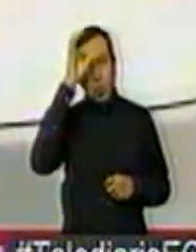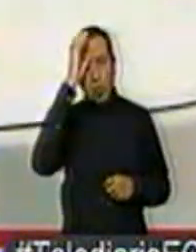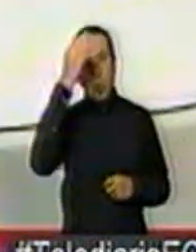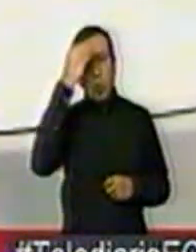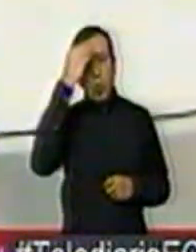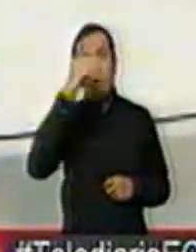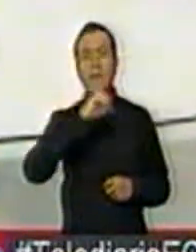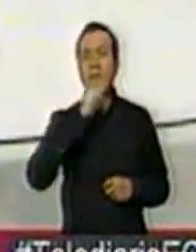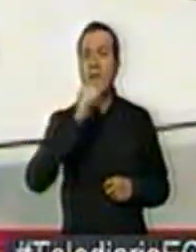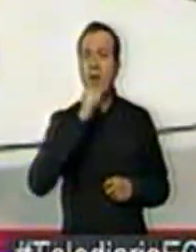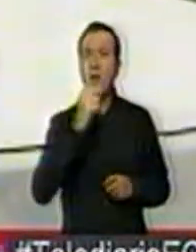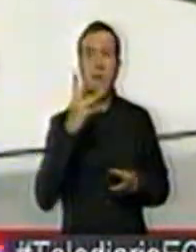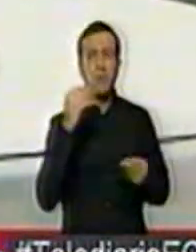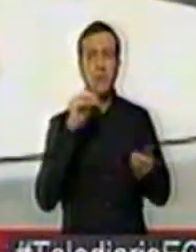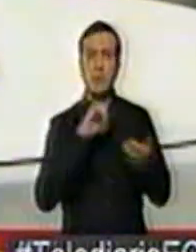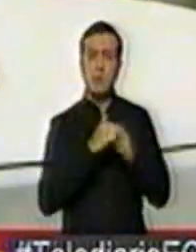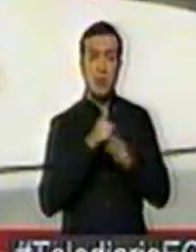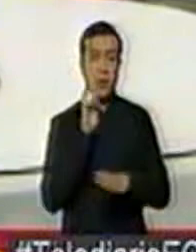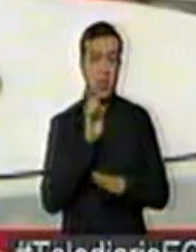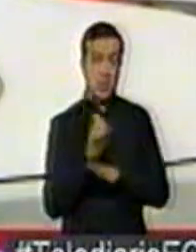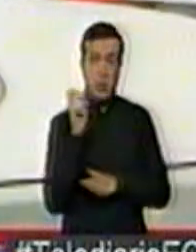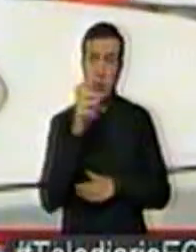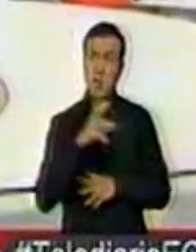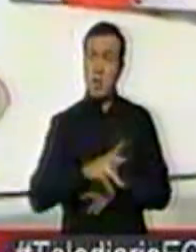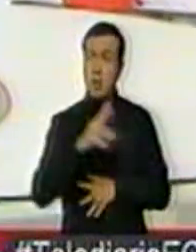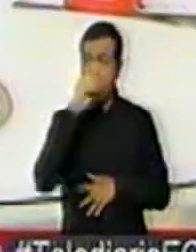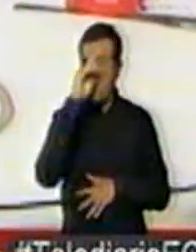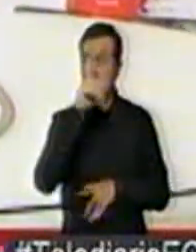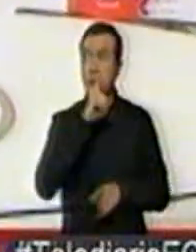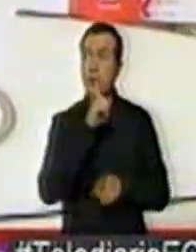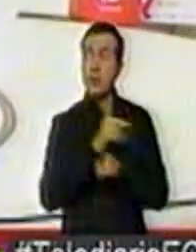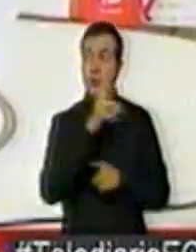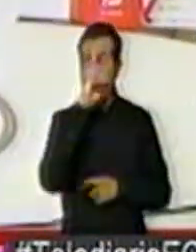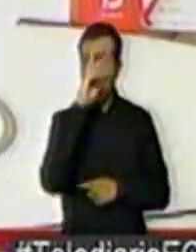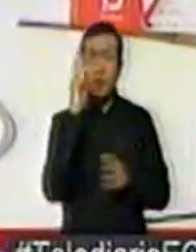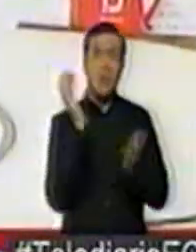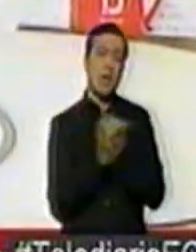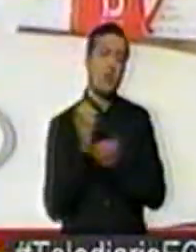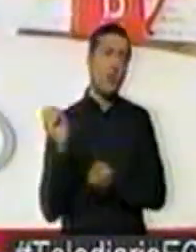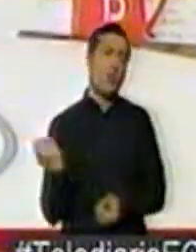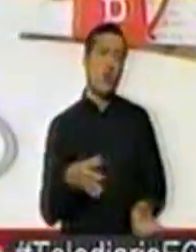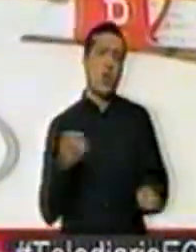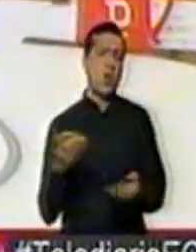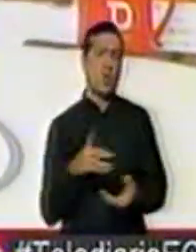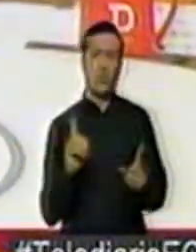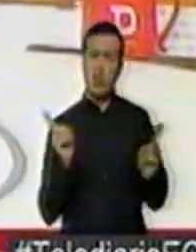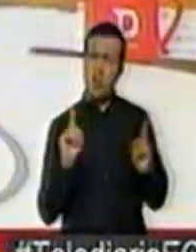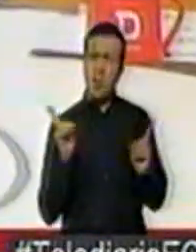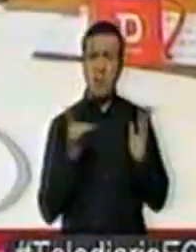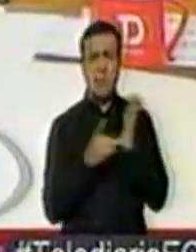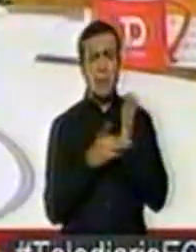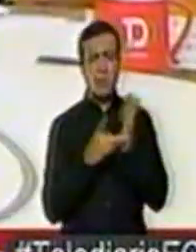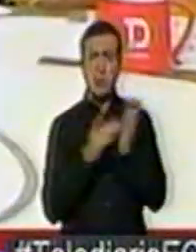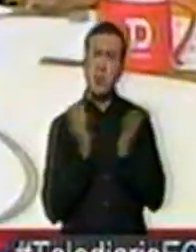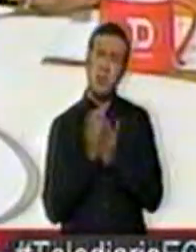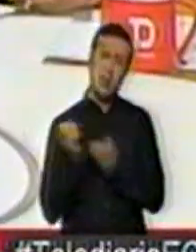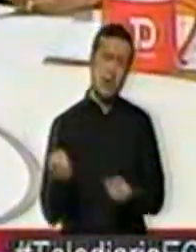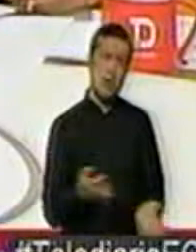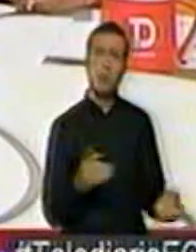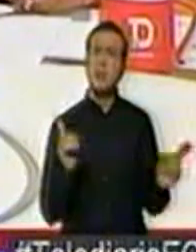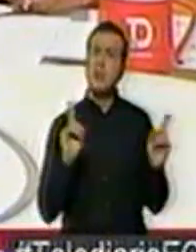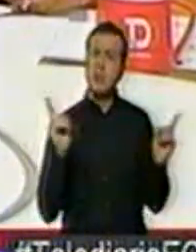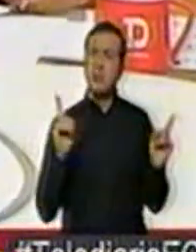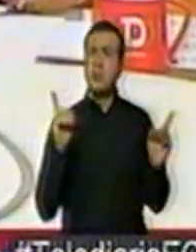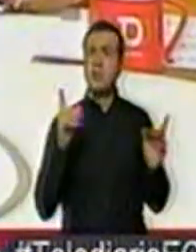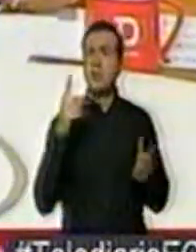donde los ecuatorianos tenemos que aprender que no podemos botar basura en la playa y peor las botellas de plástico que hay hay